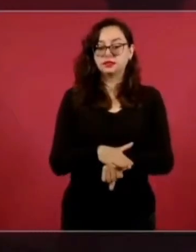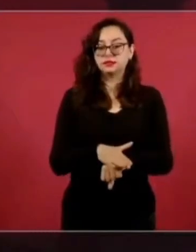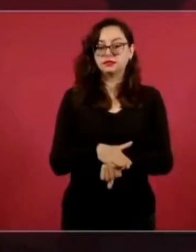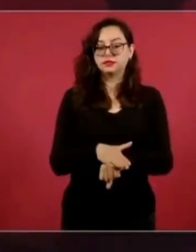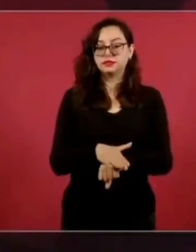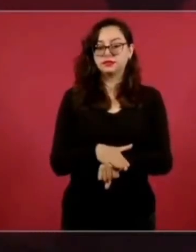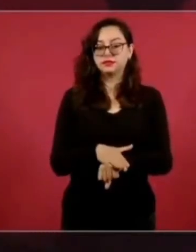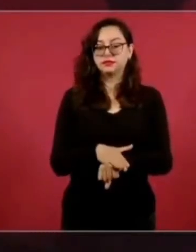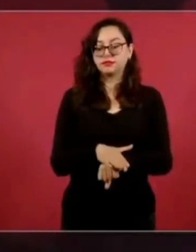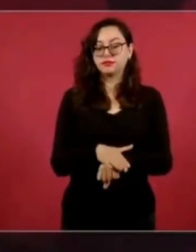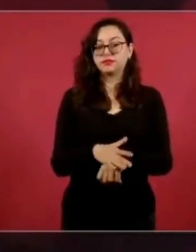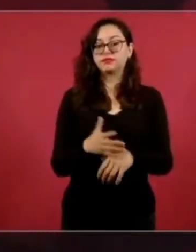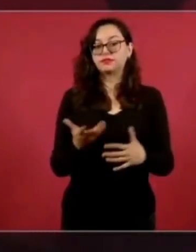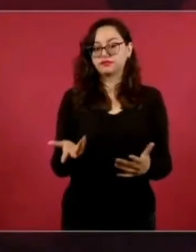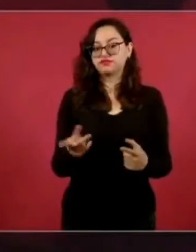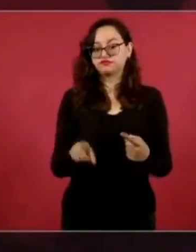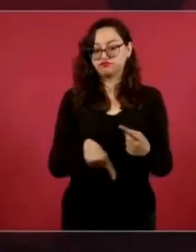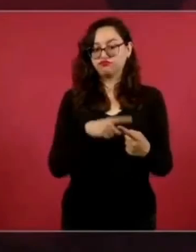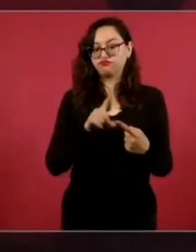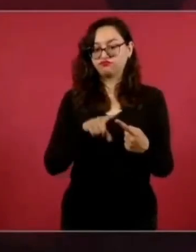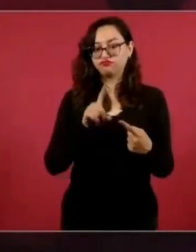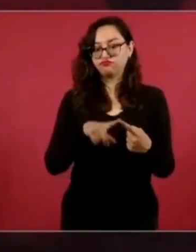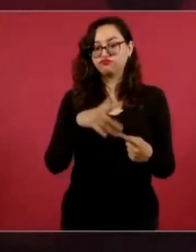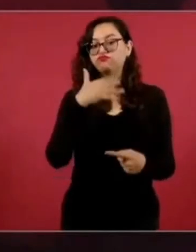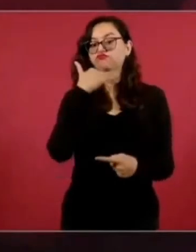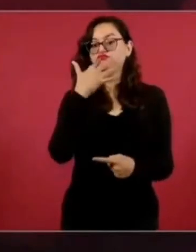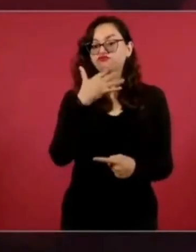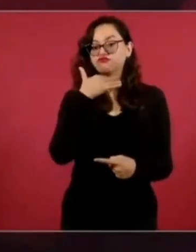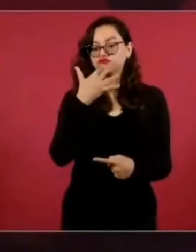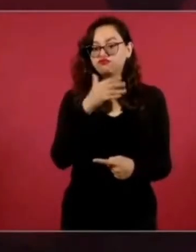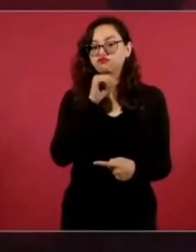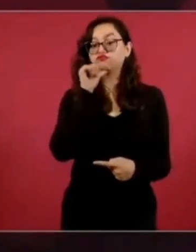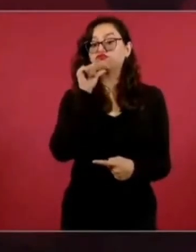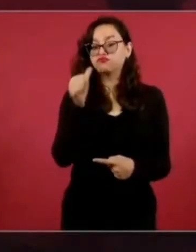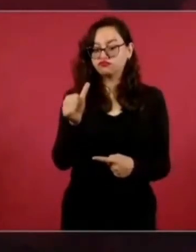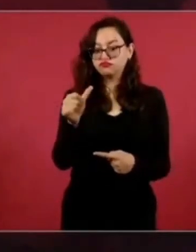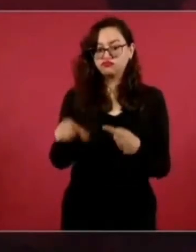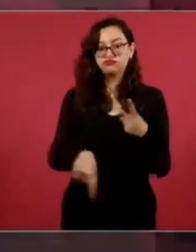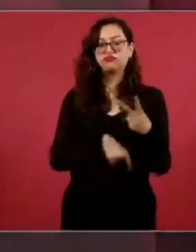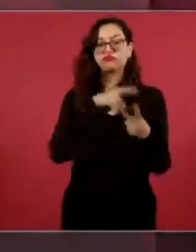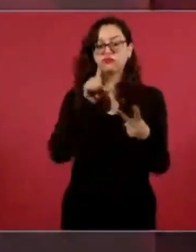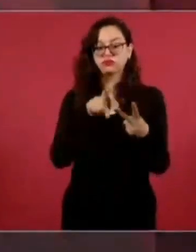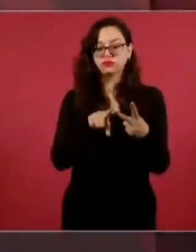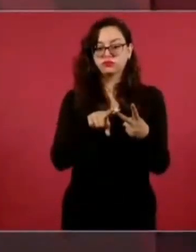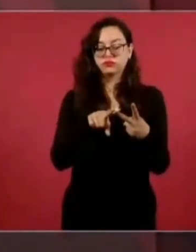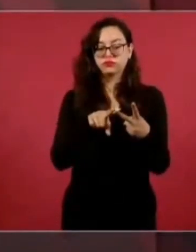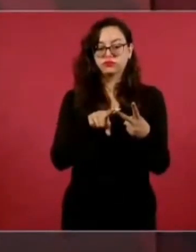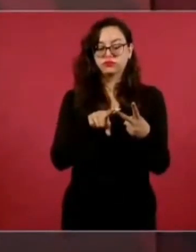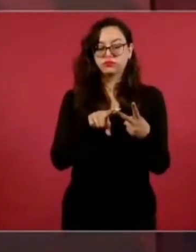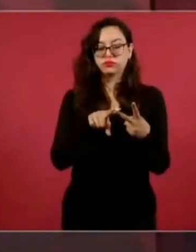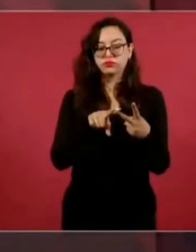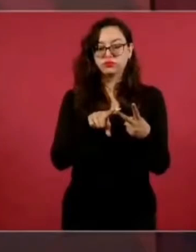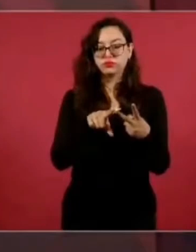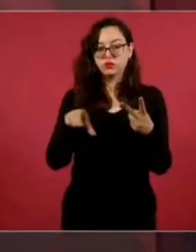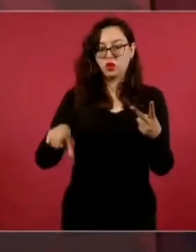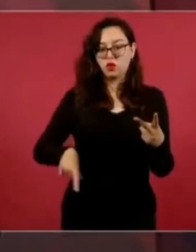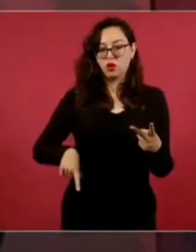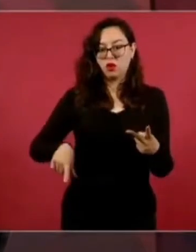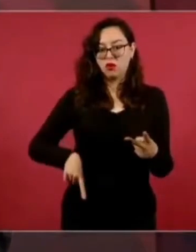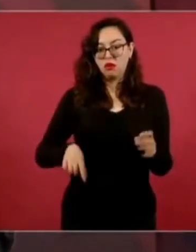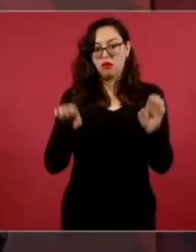lo primero es no permitir la corrupción, no permitir el lujo en el